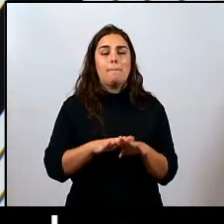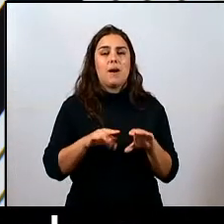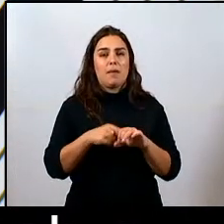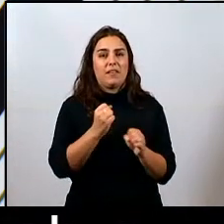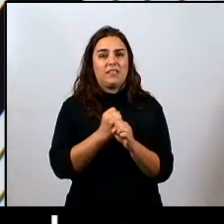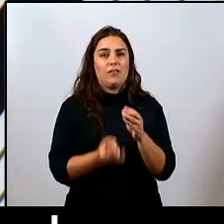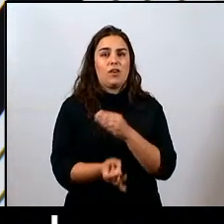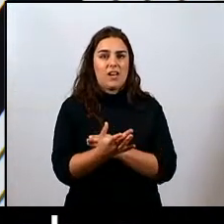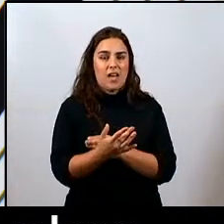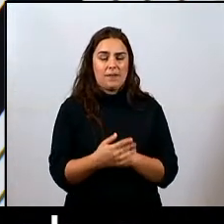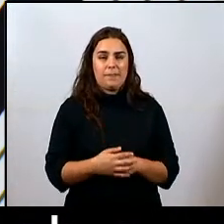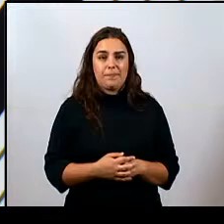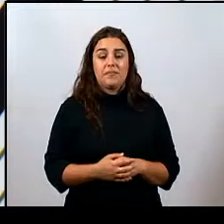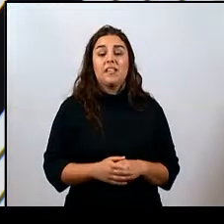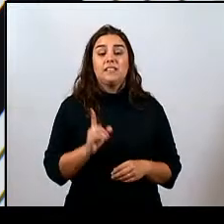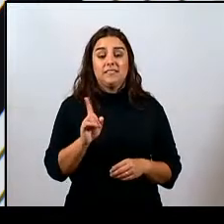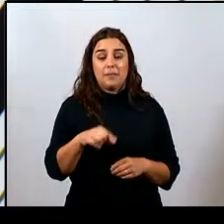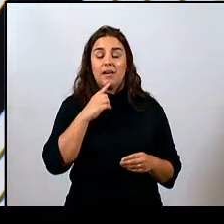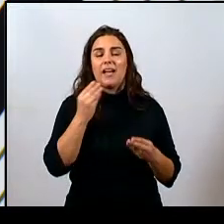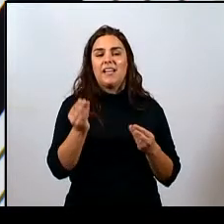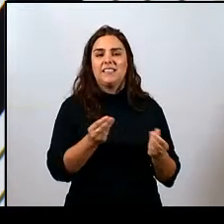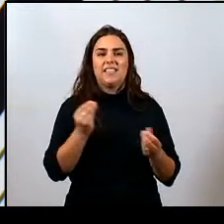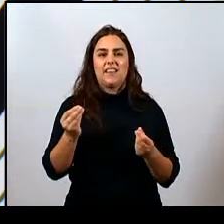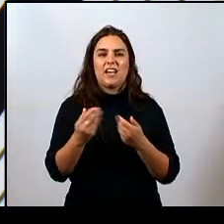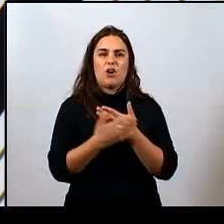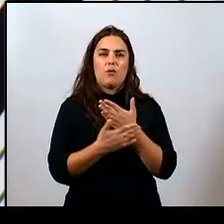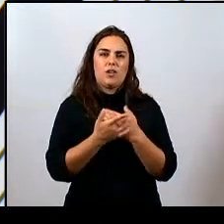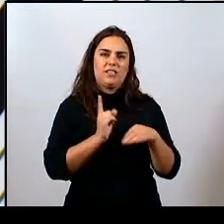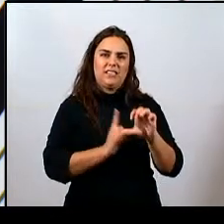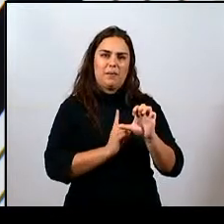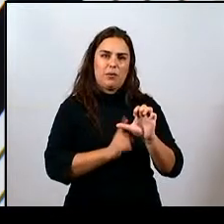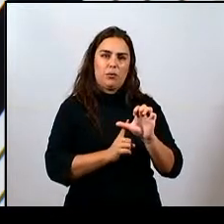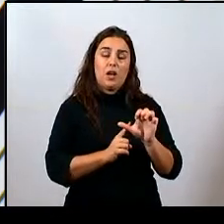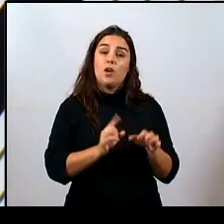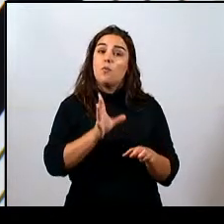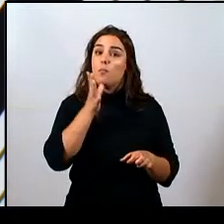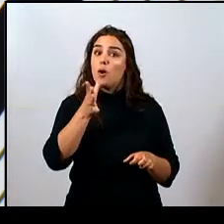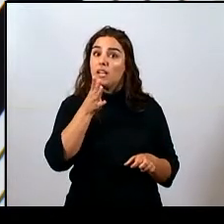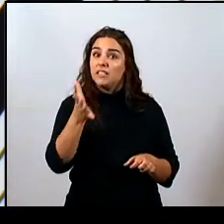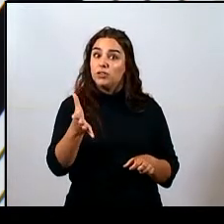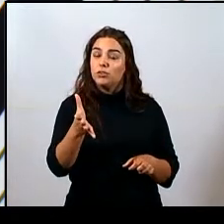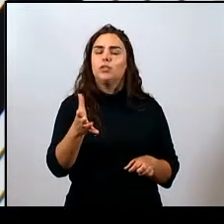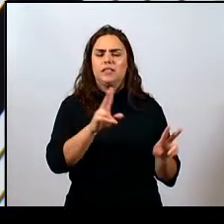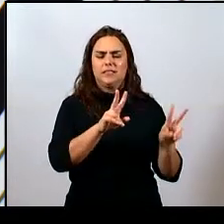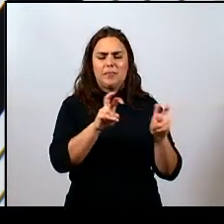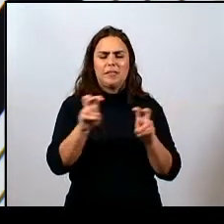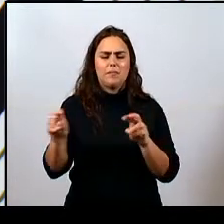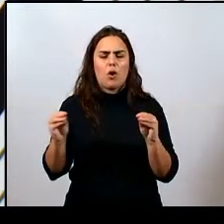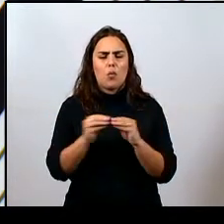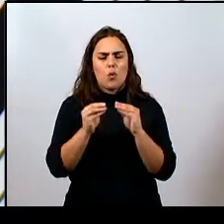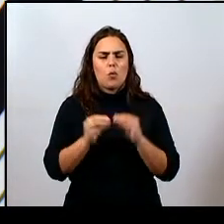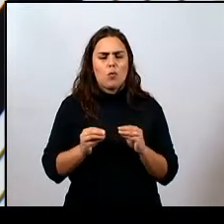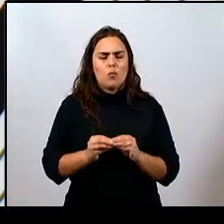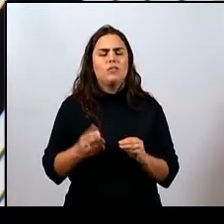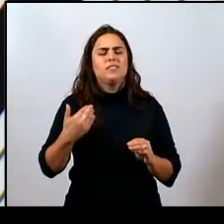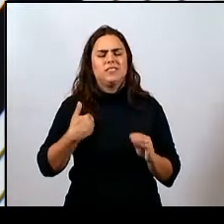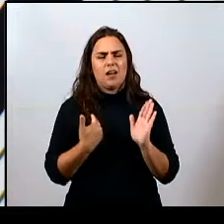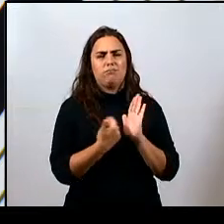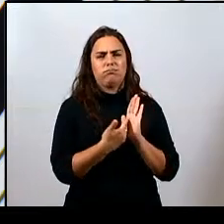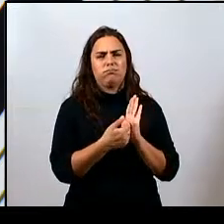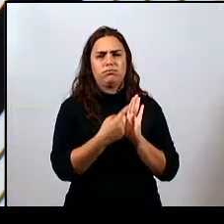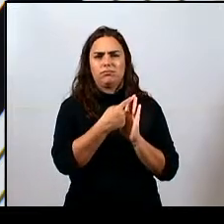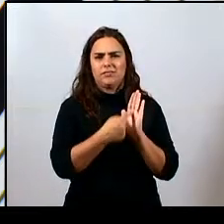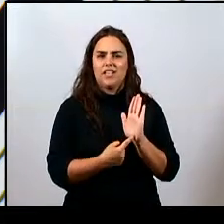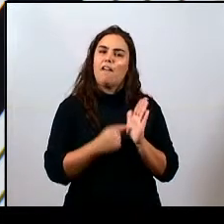trabajo. Esto es también la esencia del Gobierno de Extremadura y por eso hemos encontrado tantas cuestiones en común que se han plasmado en